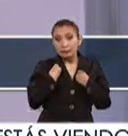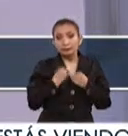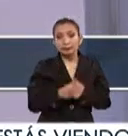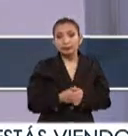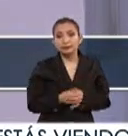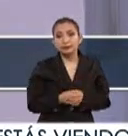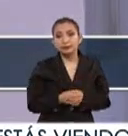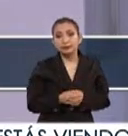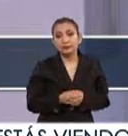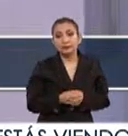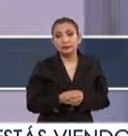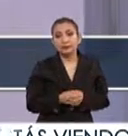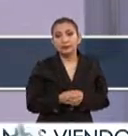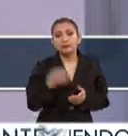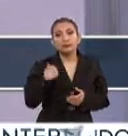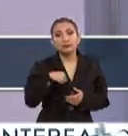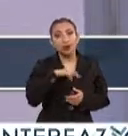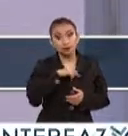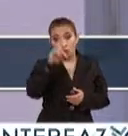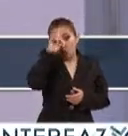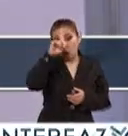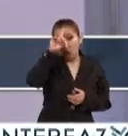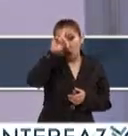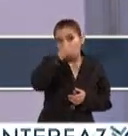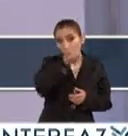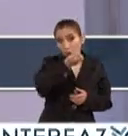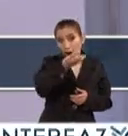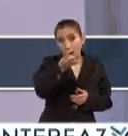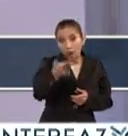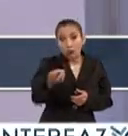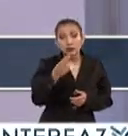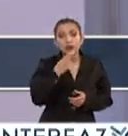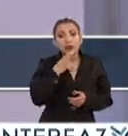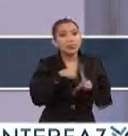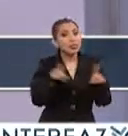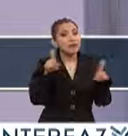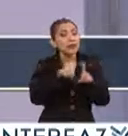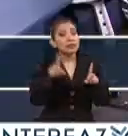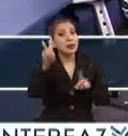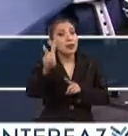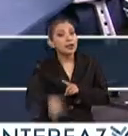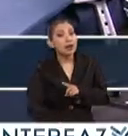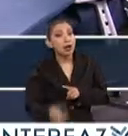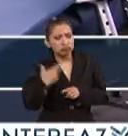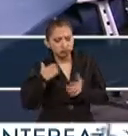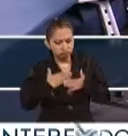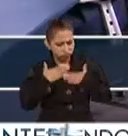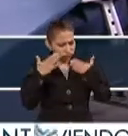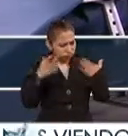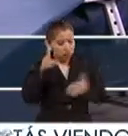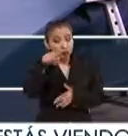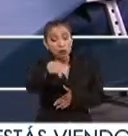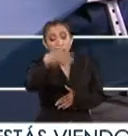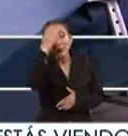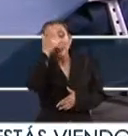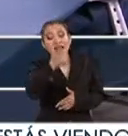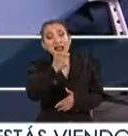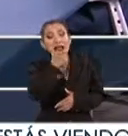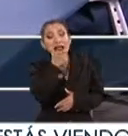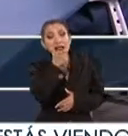Entonces, nosotros, y yo recomendaría a cualquiera, diciendo la verdad, la sinceridad. Aprender inglés